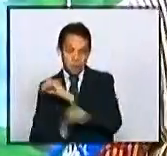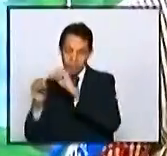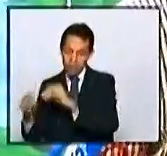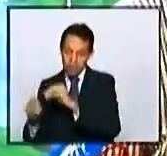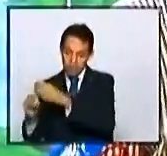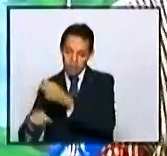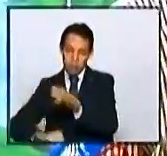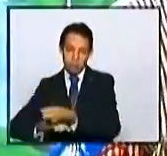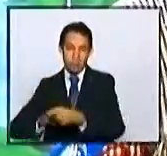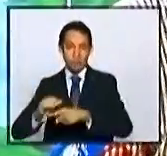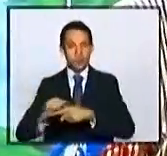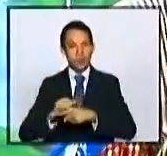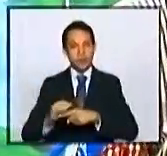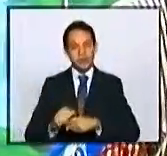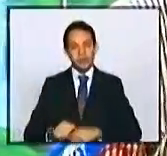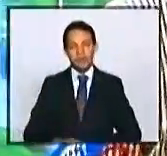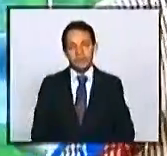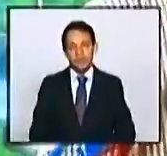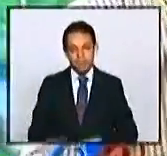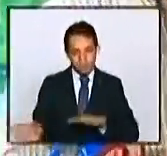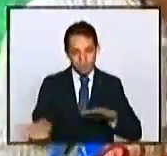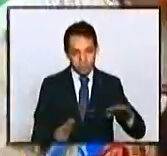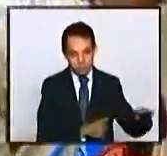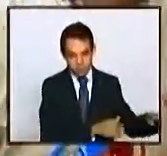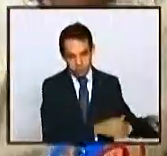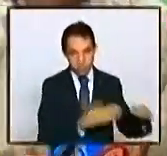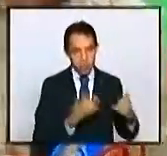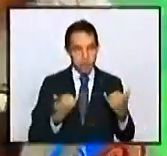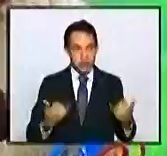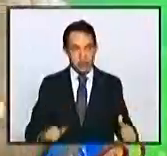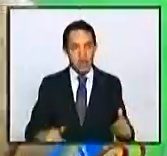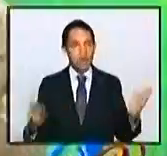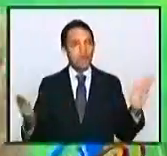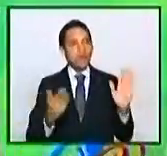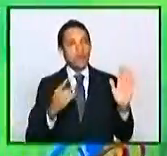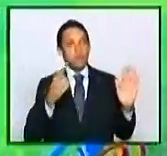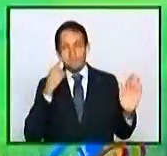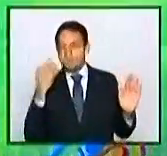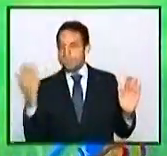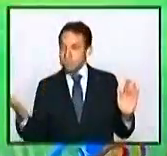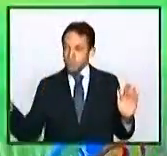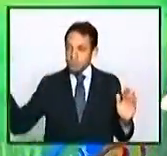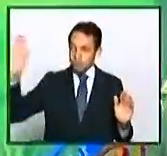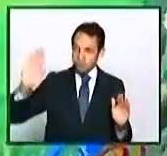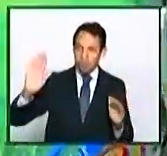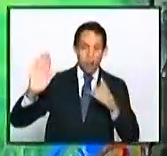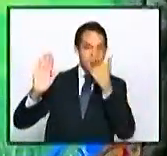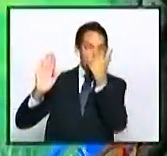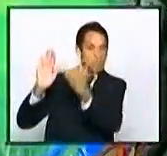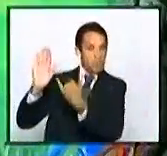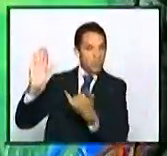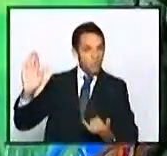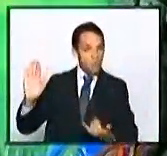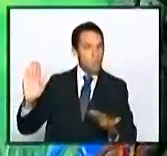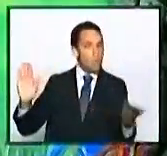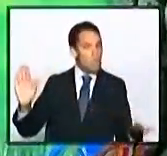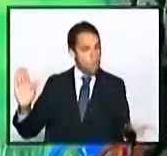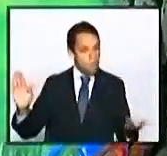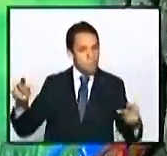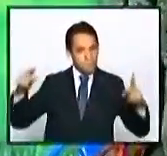ofrecerles. Muy bien, vamos a ir a otro ambiente de nuestro parque médico. Queremos que ustedes vean ese